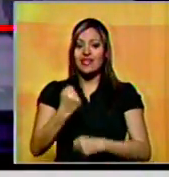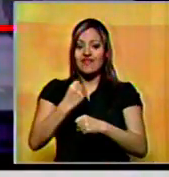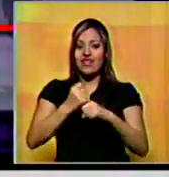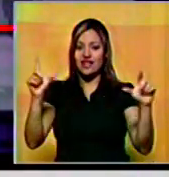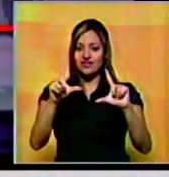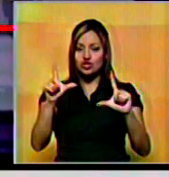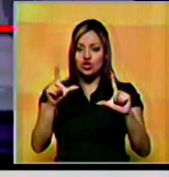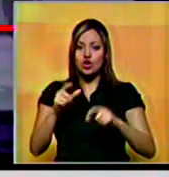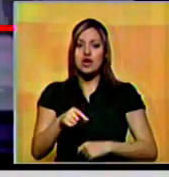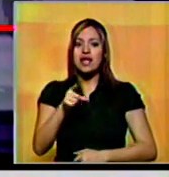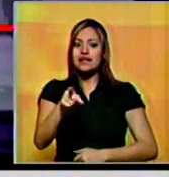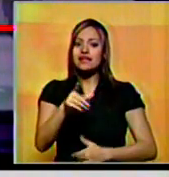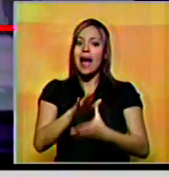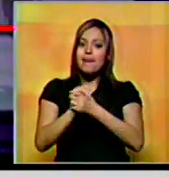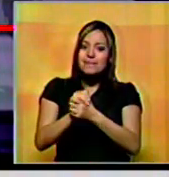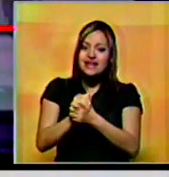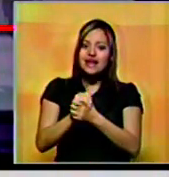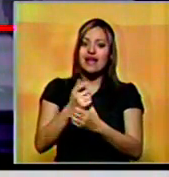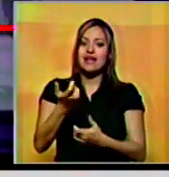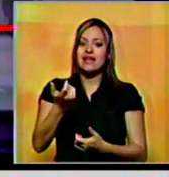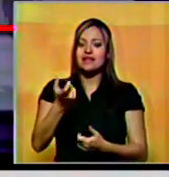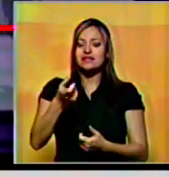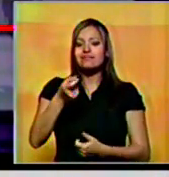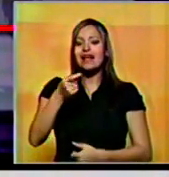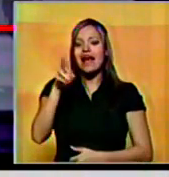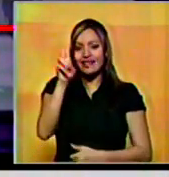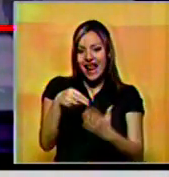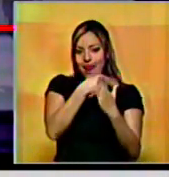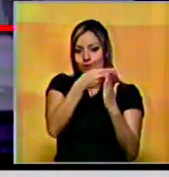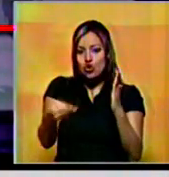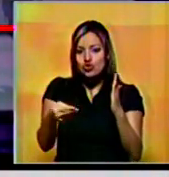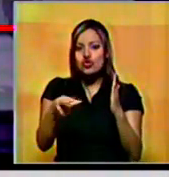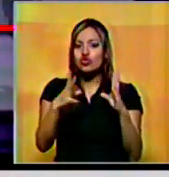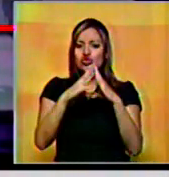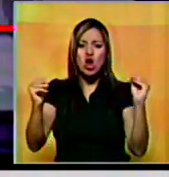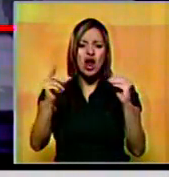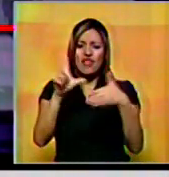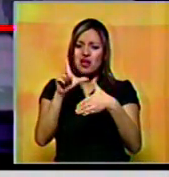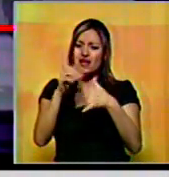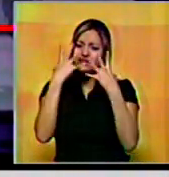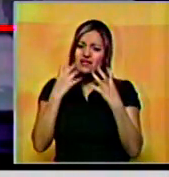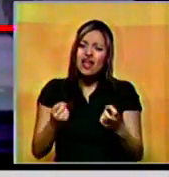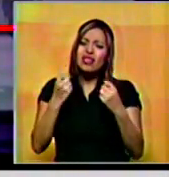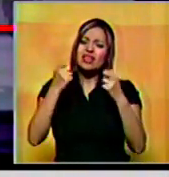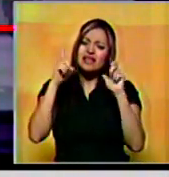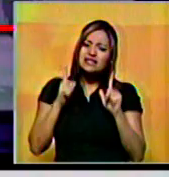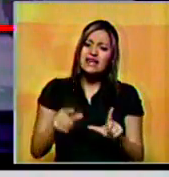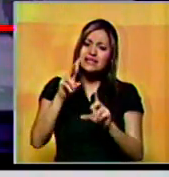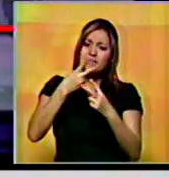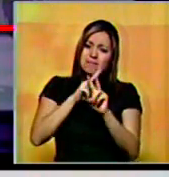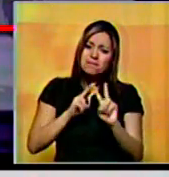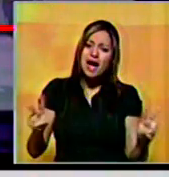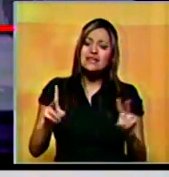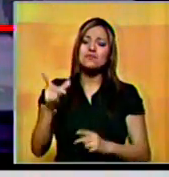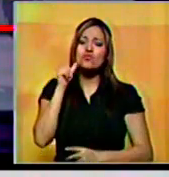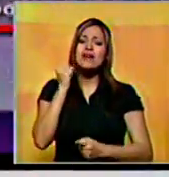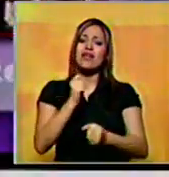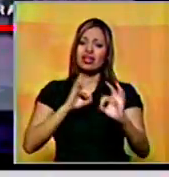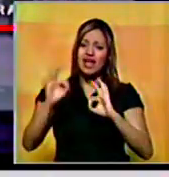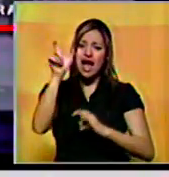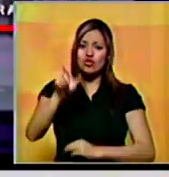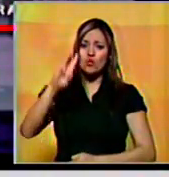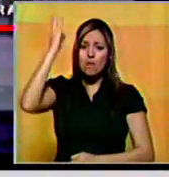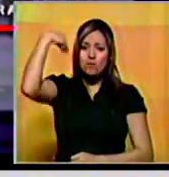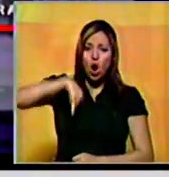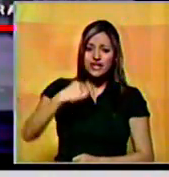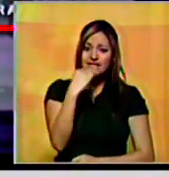su compañera en Telemundo, destacó que la cadena latina estaba de luto. "Descansa en paz la querida actriz Mónica Spears".